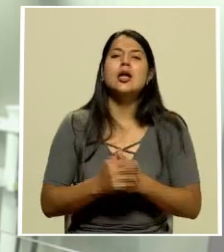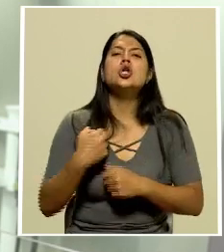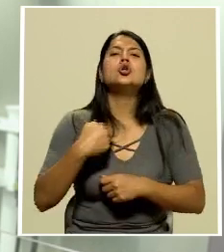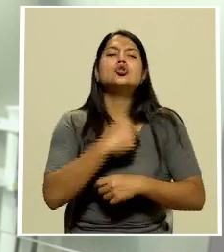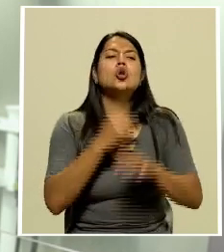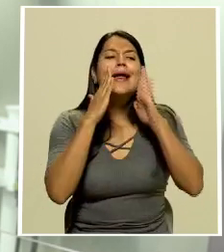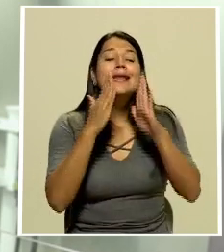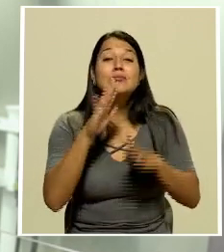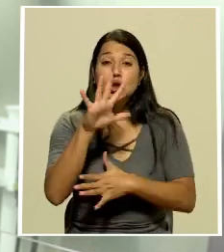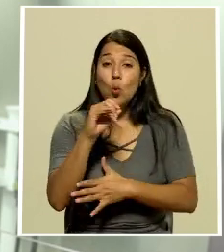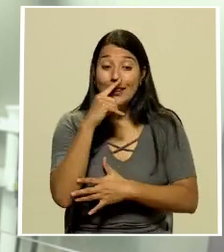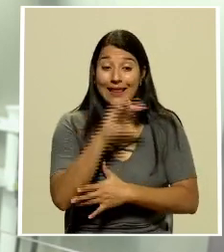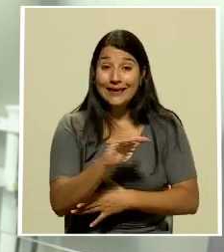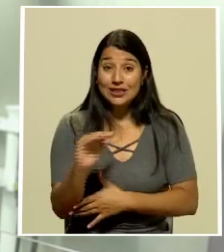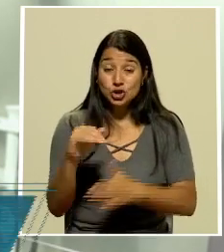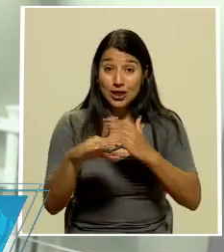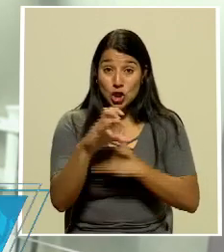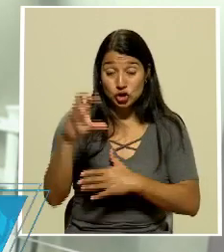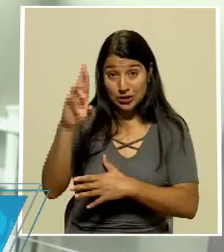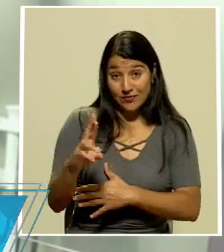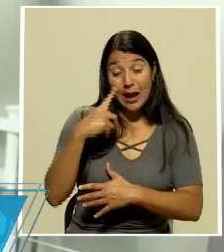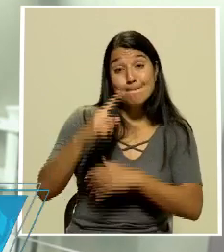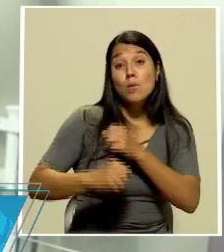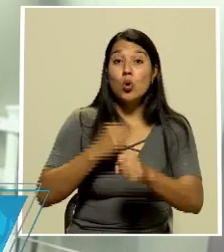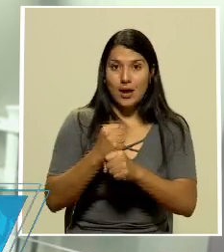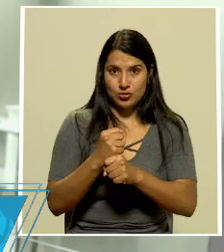año en nuestro país, entonces sí